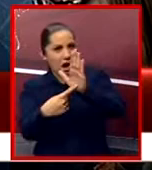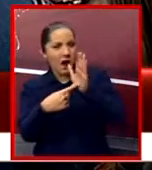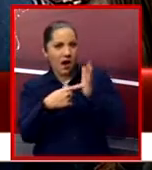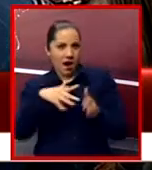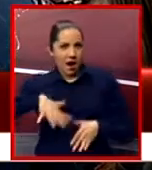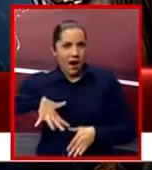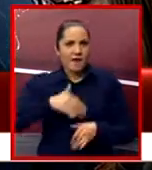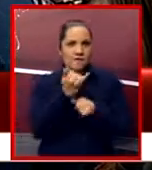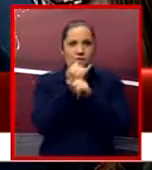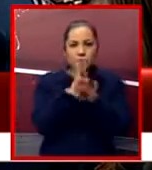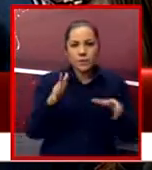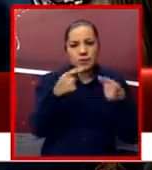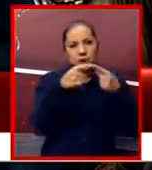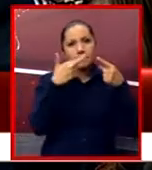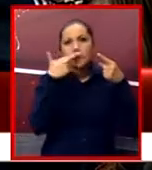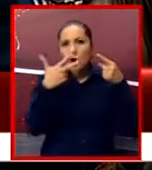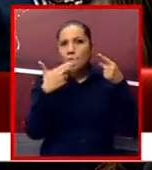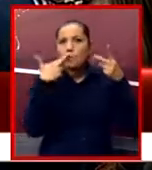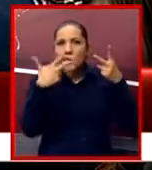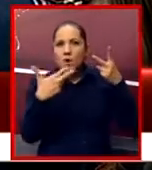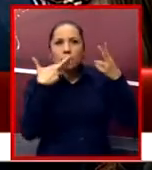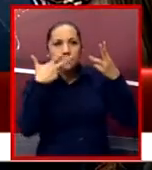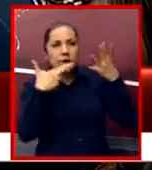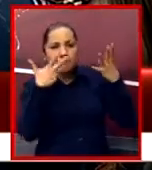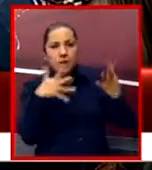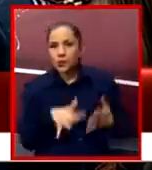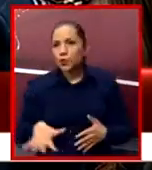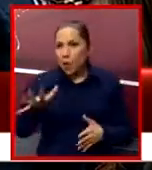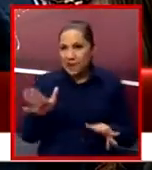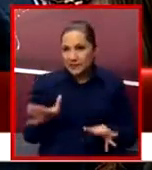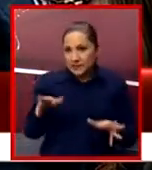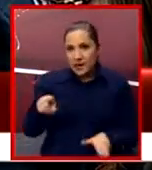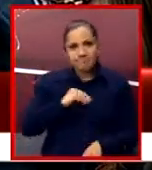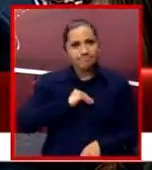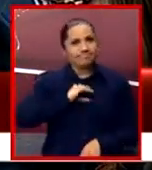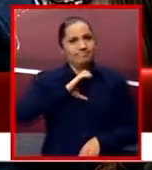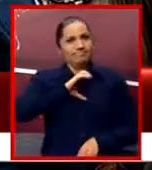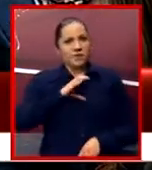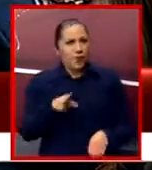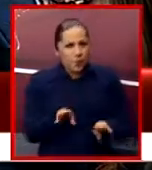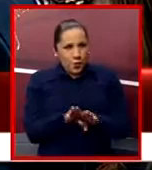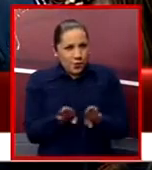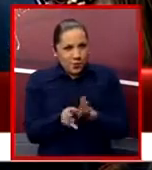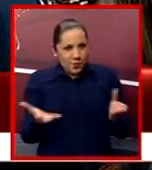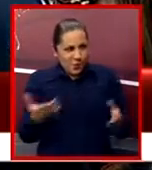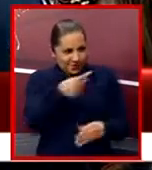se ven o que se expresan o que aquí nos viene en la presentación a decir en el tema de salud pública?